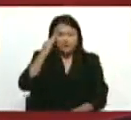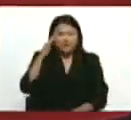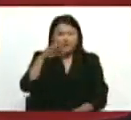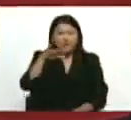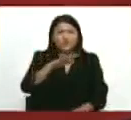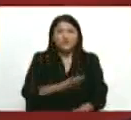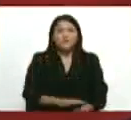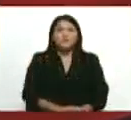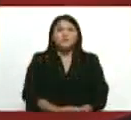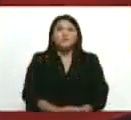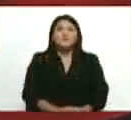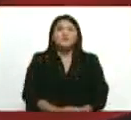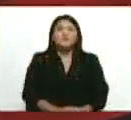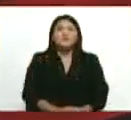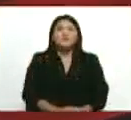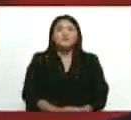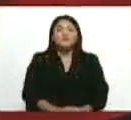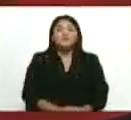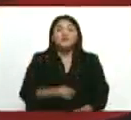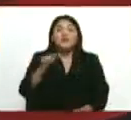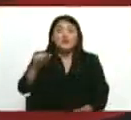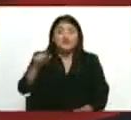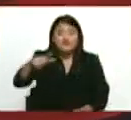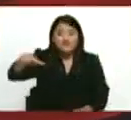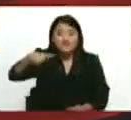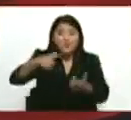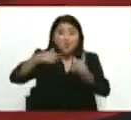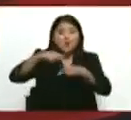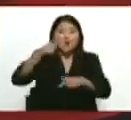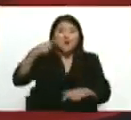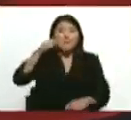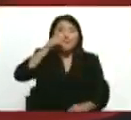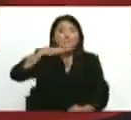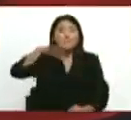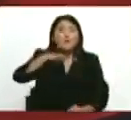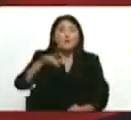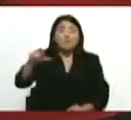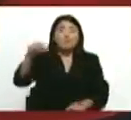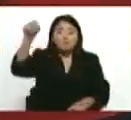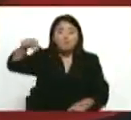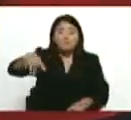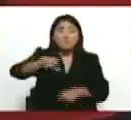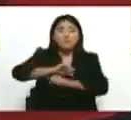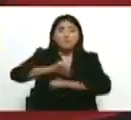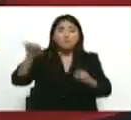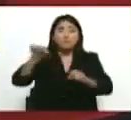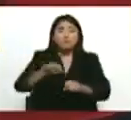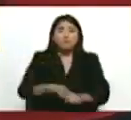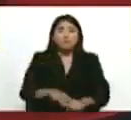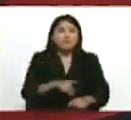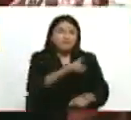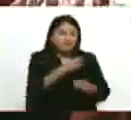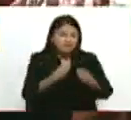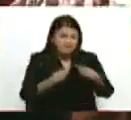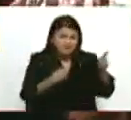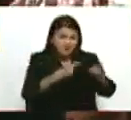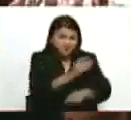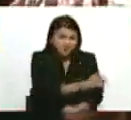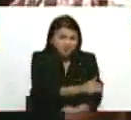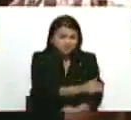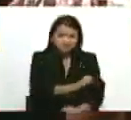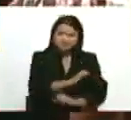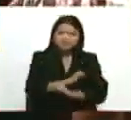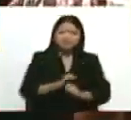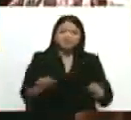No, no. Va a caer en donde está el pueblo. Va a caer aquí. No va a caer donde viven ellos. De